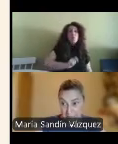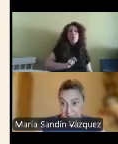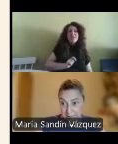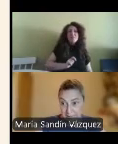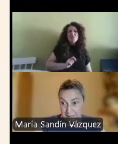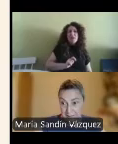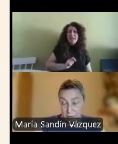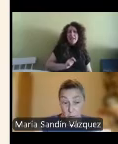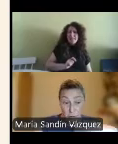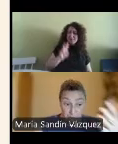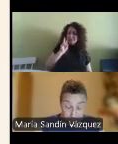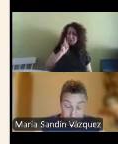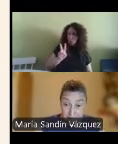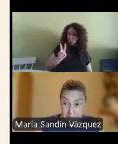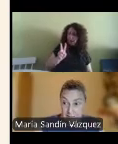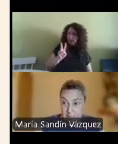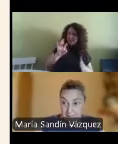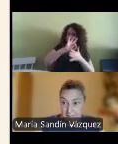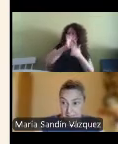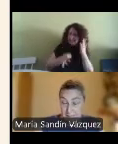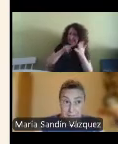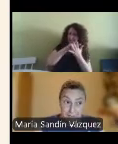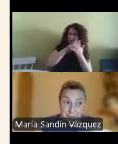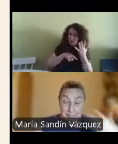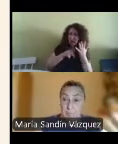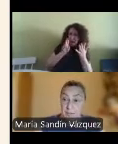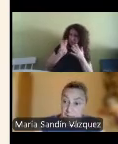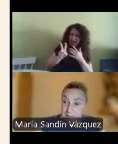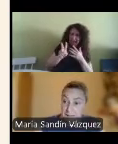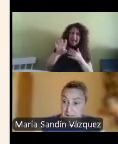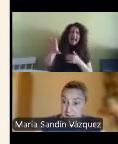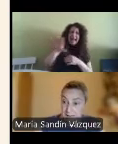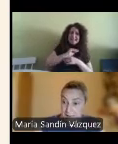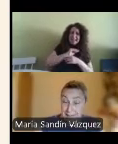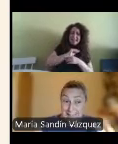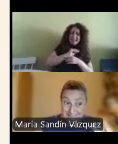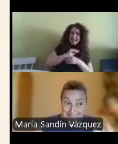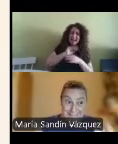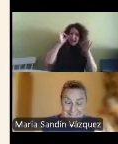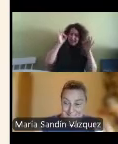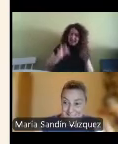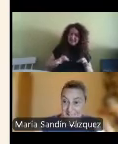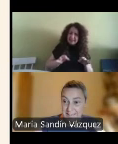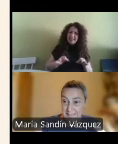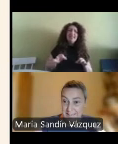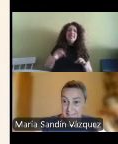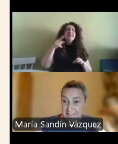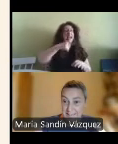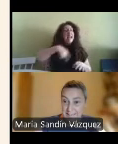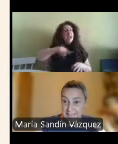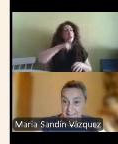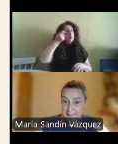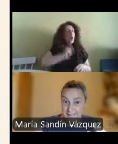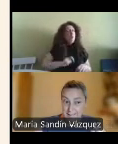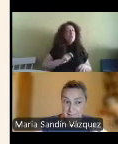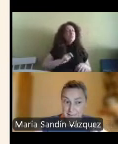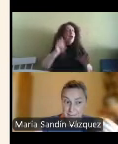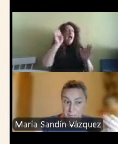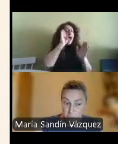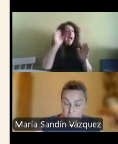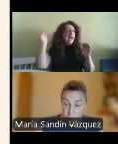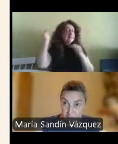así, lo interpretan así, tienen la capacidad de atender